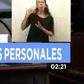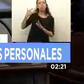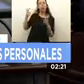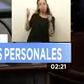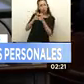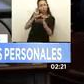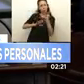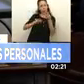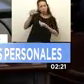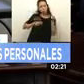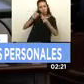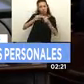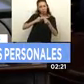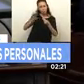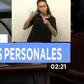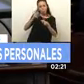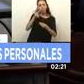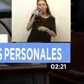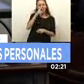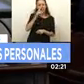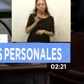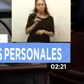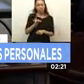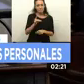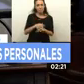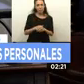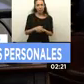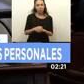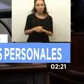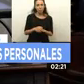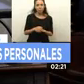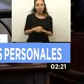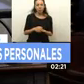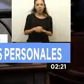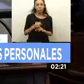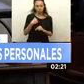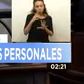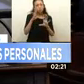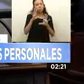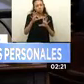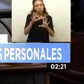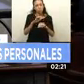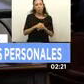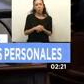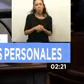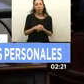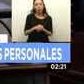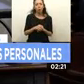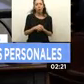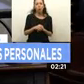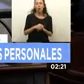de presupuesto cuando estuoso pasado el 27 de diciembre yo me acuerdo que en el discurso